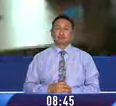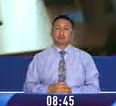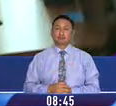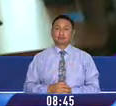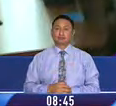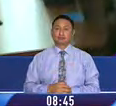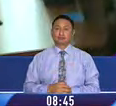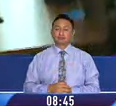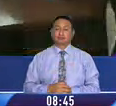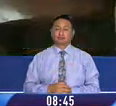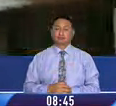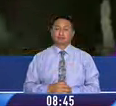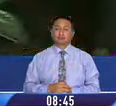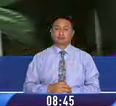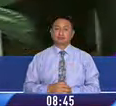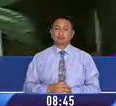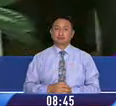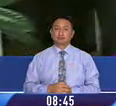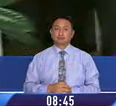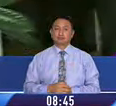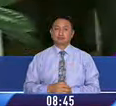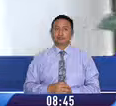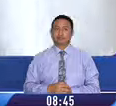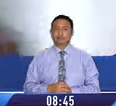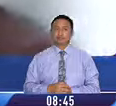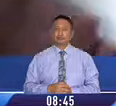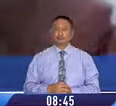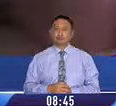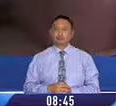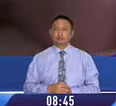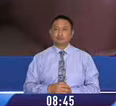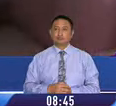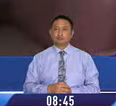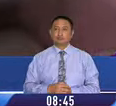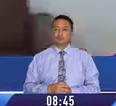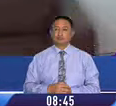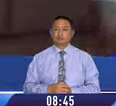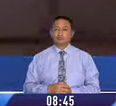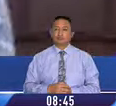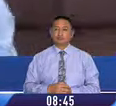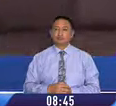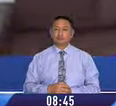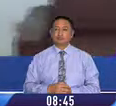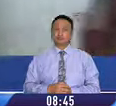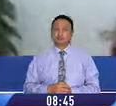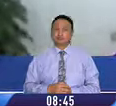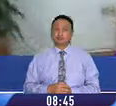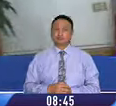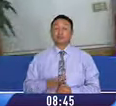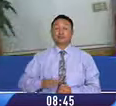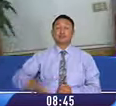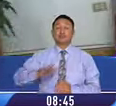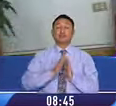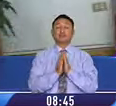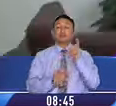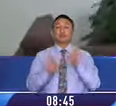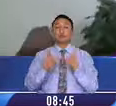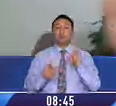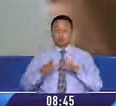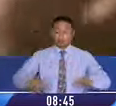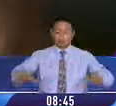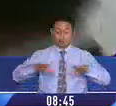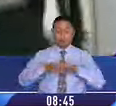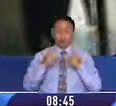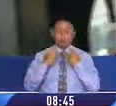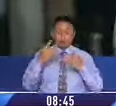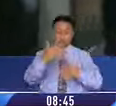el mantenimiento de los espacios públicos, la ciudadanía, de poder de estos espacios, ir